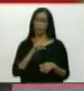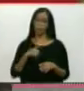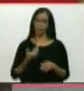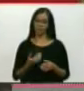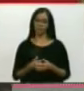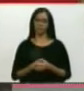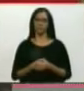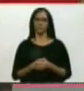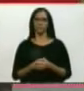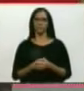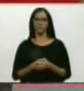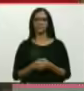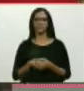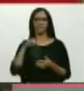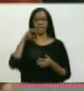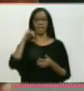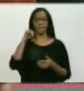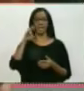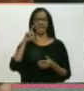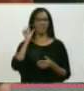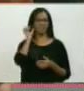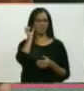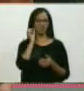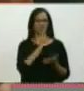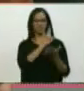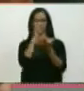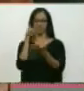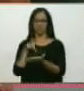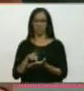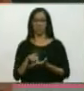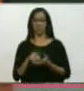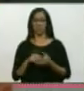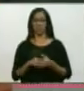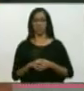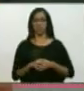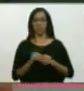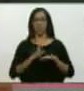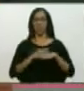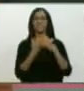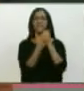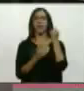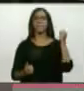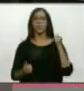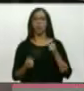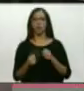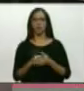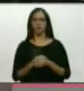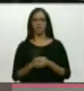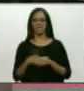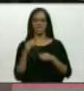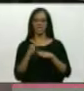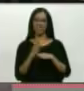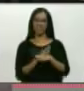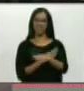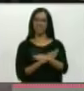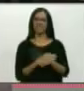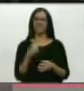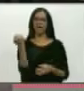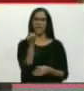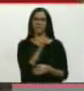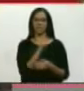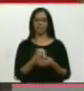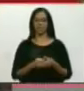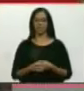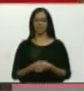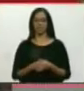Merlano? Merlano se vino porque la... Ey, se la escapó. Porque la iban a picar. La iban allá, a matar. La iban a matar allá. Eso